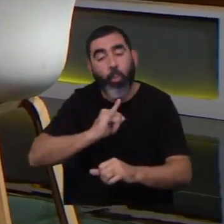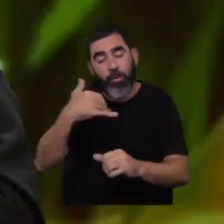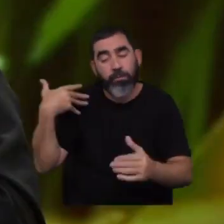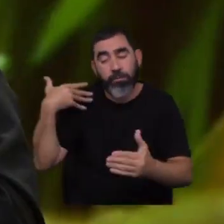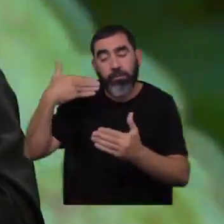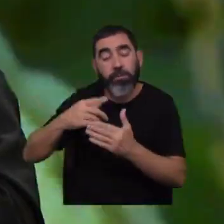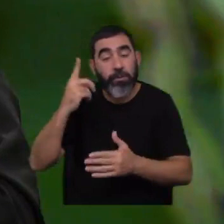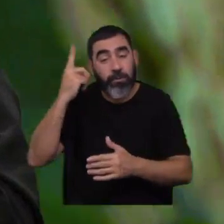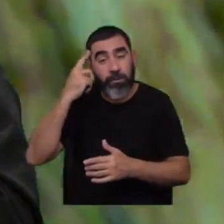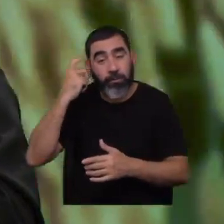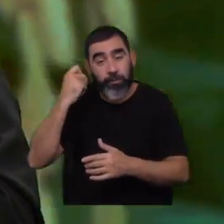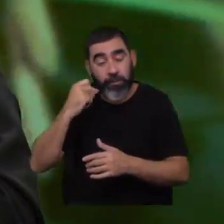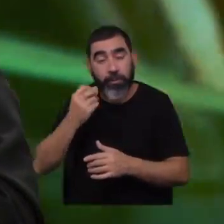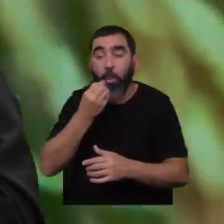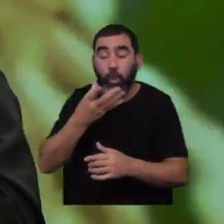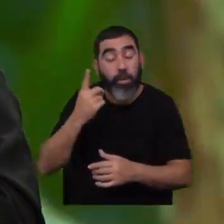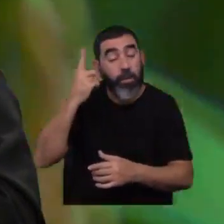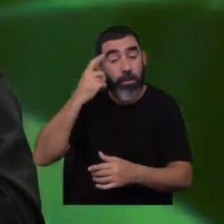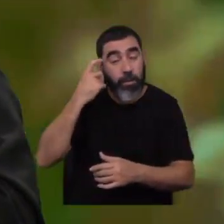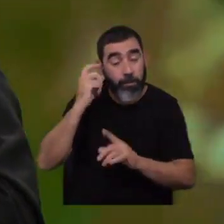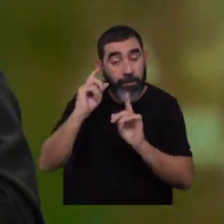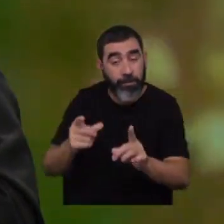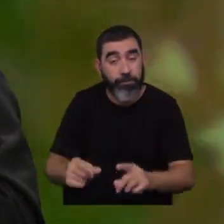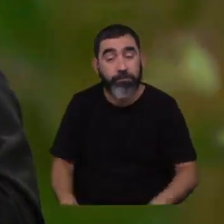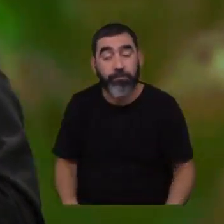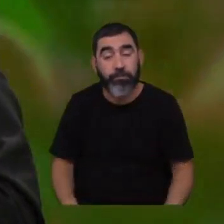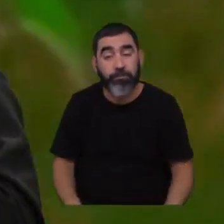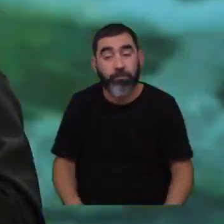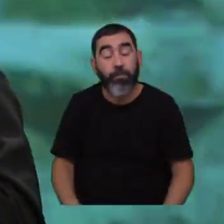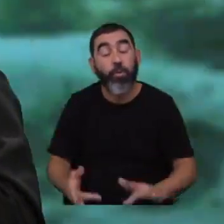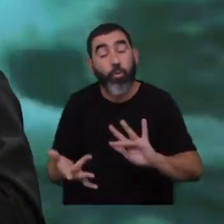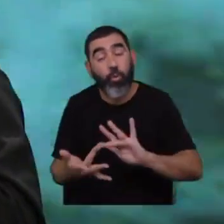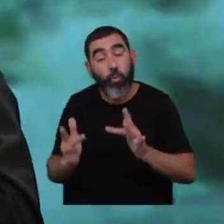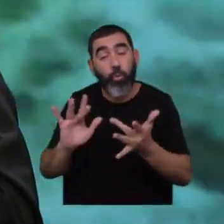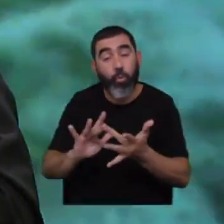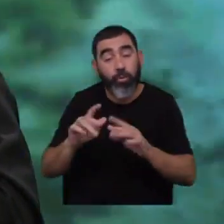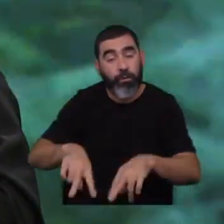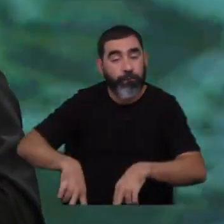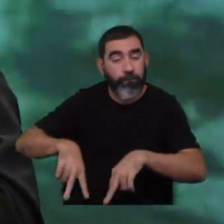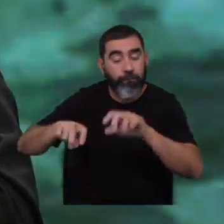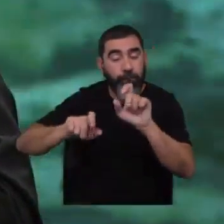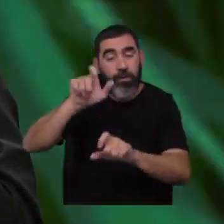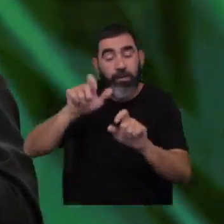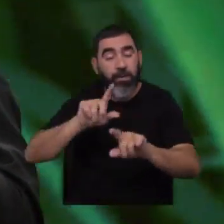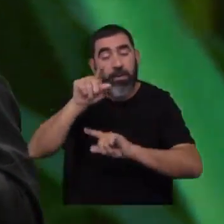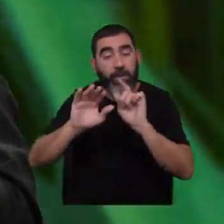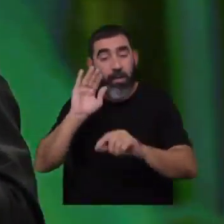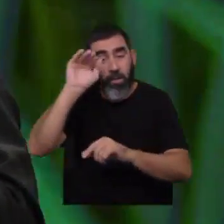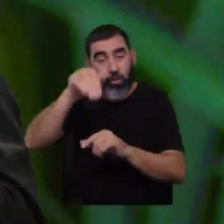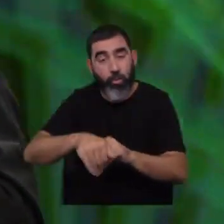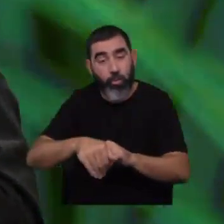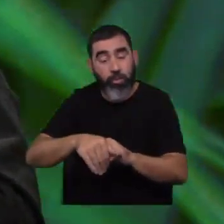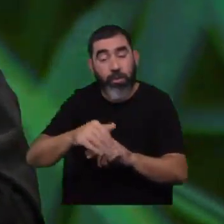sido nuestras experiencias, nuestras buenas experiencias de hecho, en contacto con investigadores de la UDELAR, investigadores de